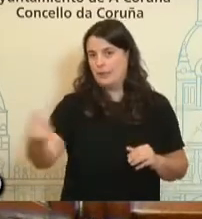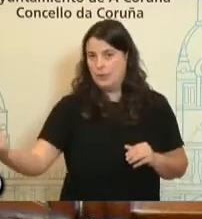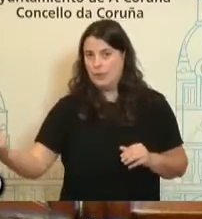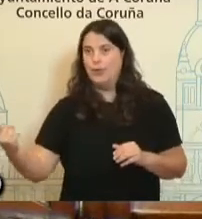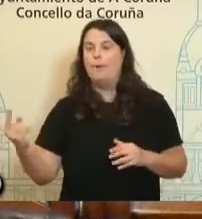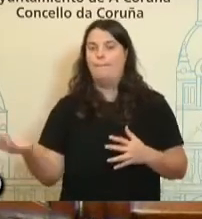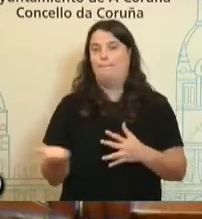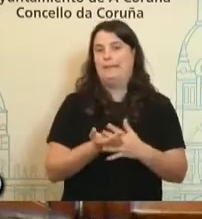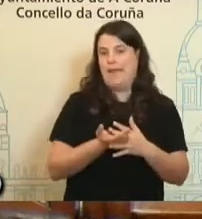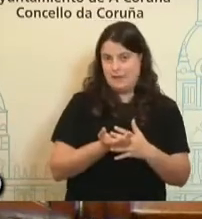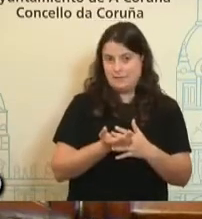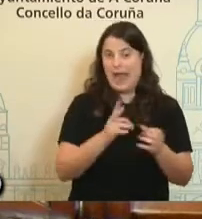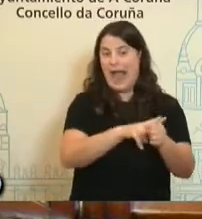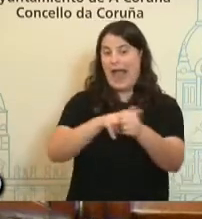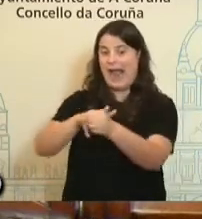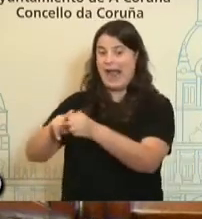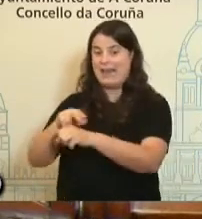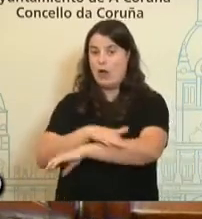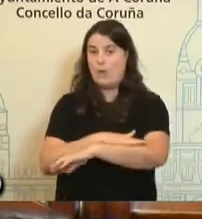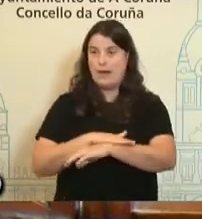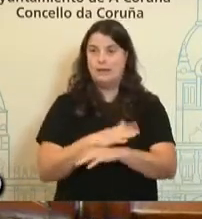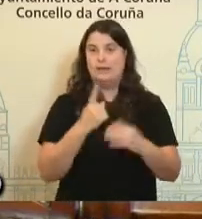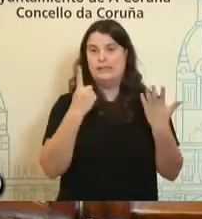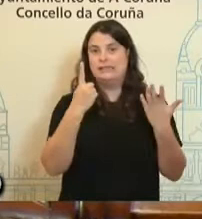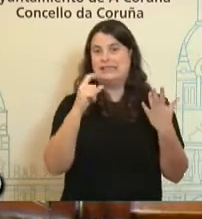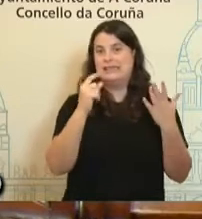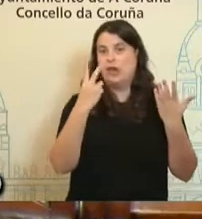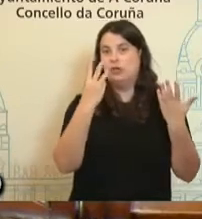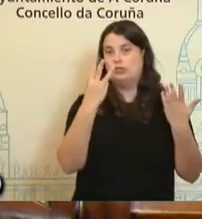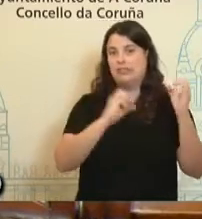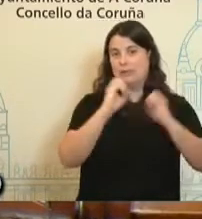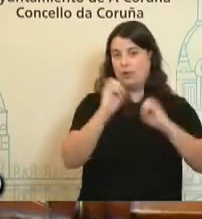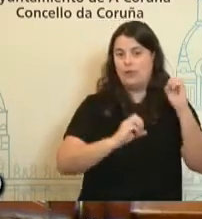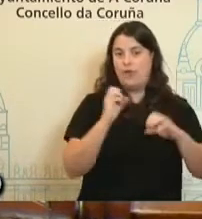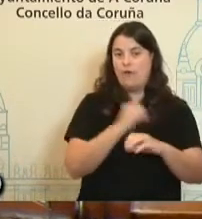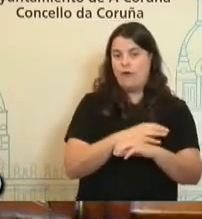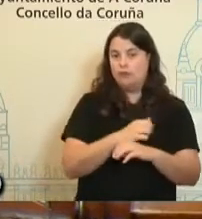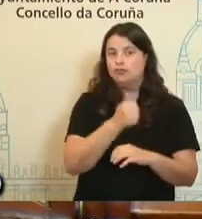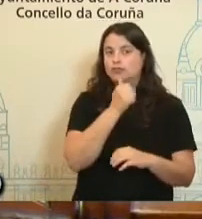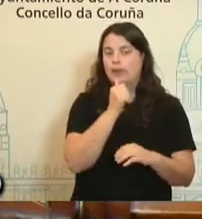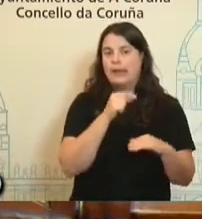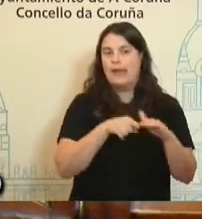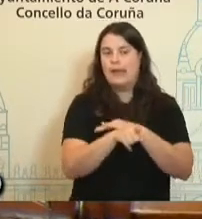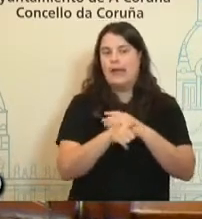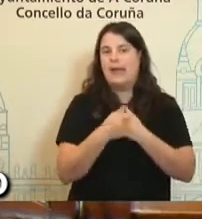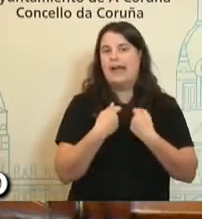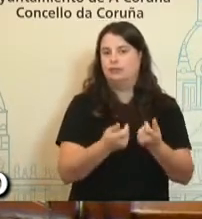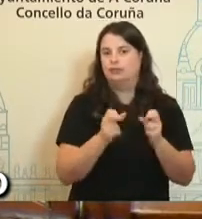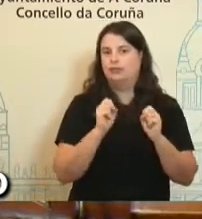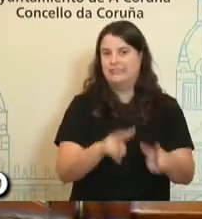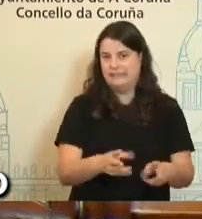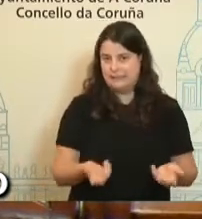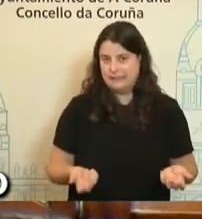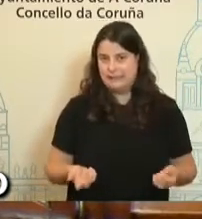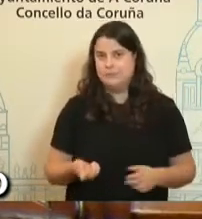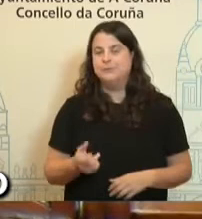áreas de goberno teñen entre o 60% e o 80% dos fondos sen executar.